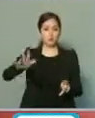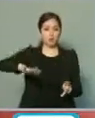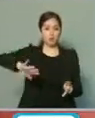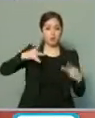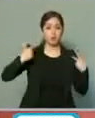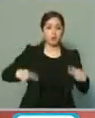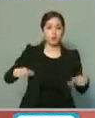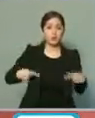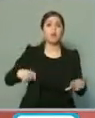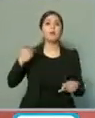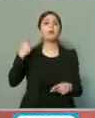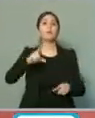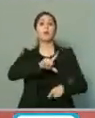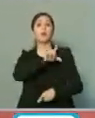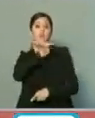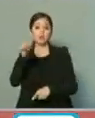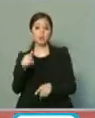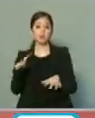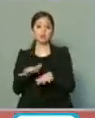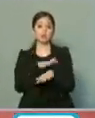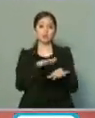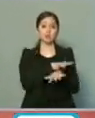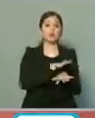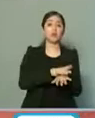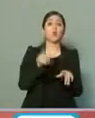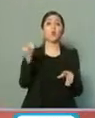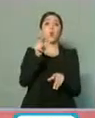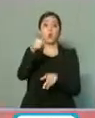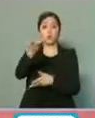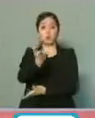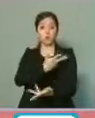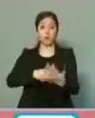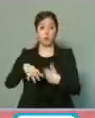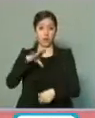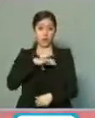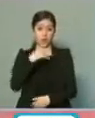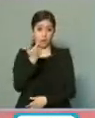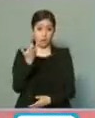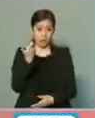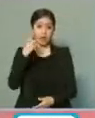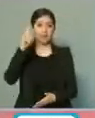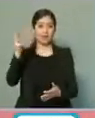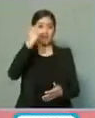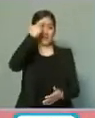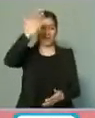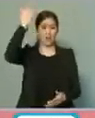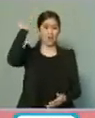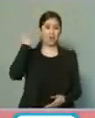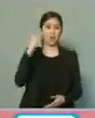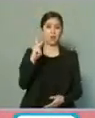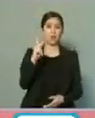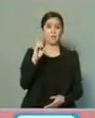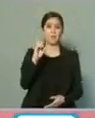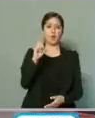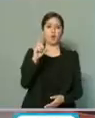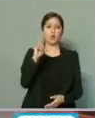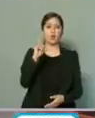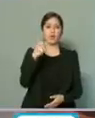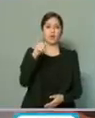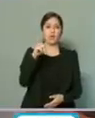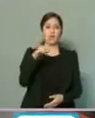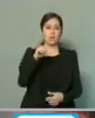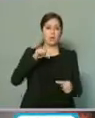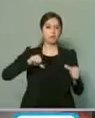importante. Claro, se sofistica cuando hay también el poder económico y recordemos que en esa época la poligamia era algo muy común. Claro.